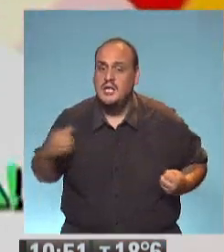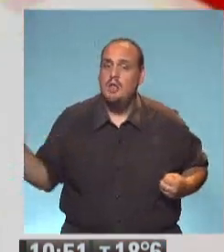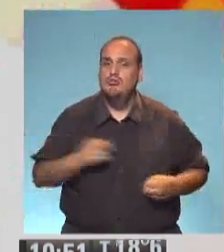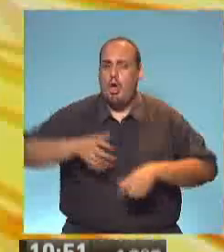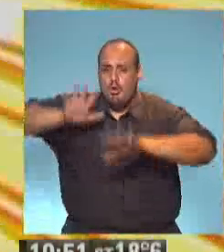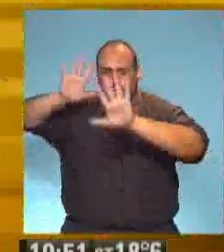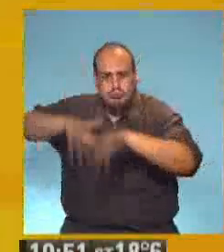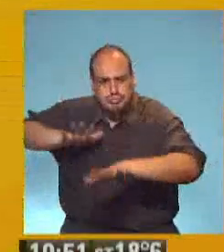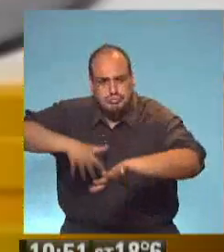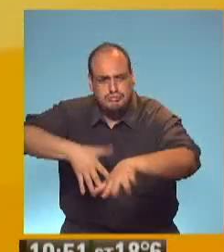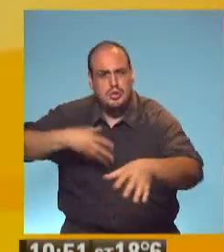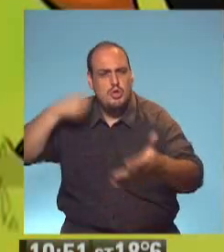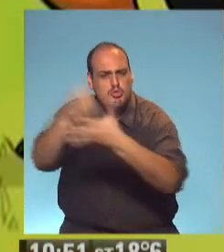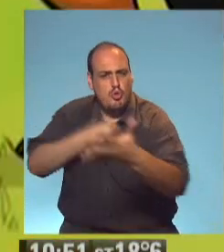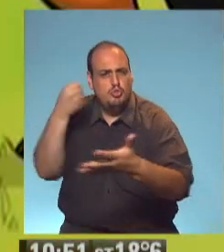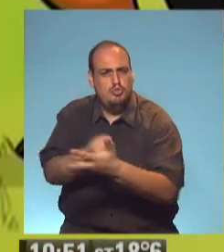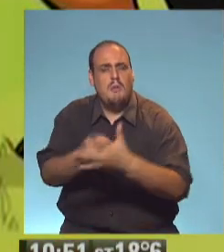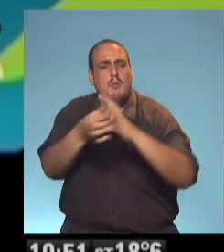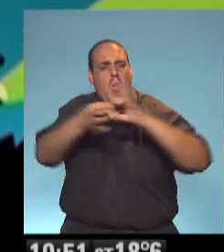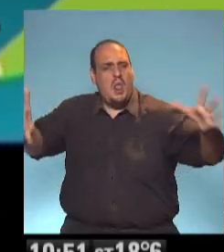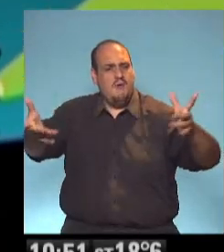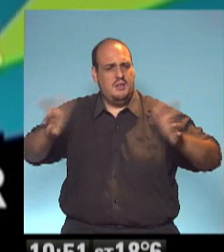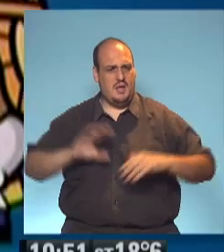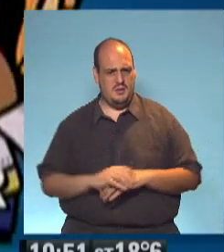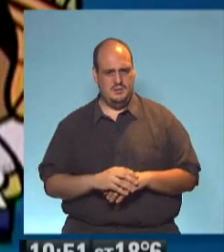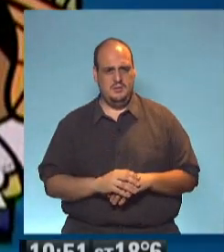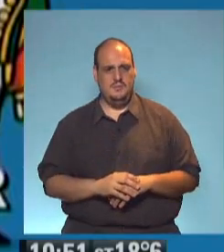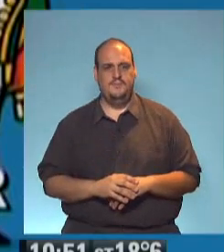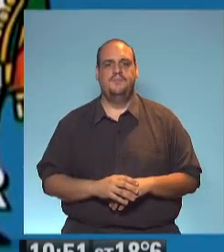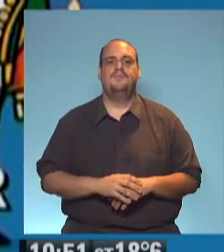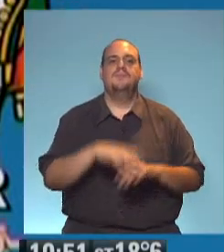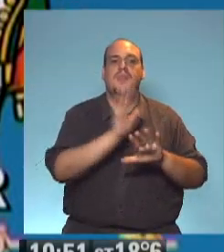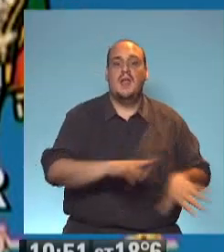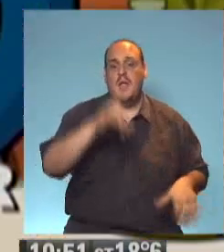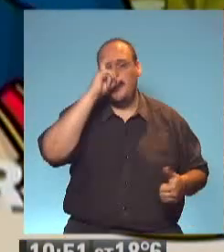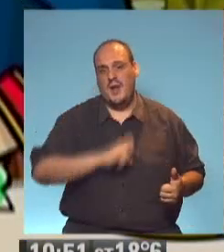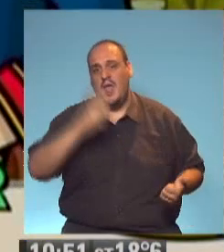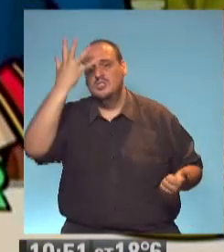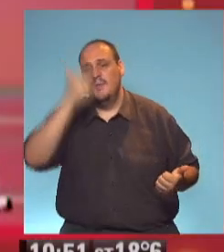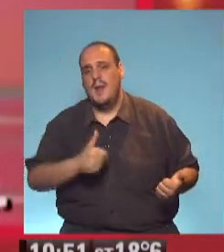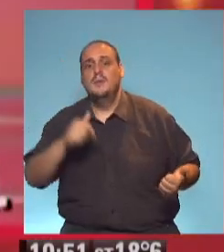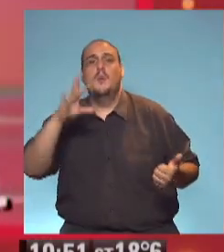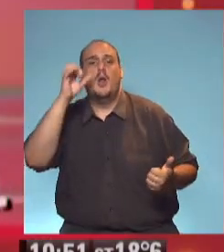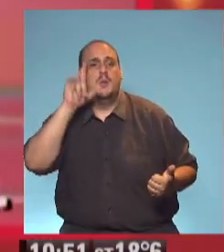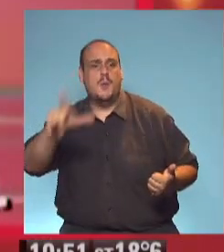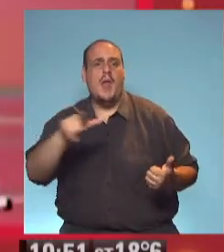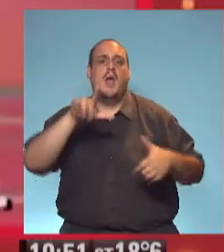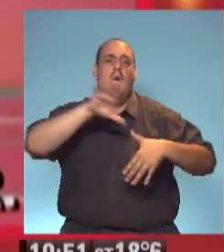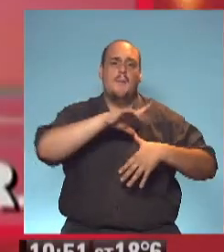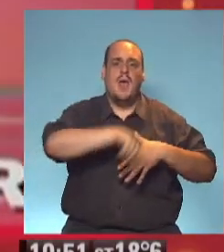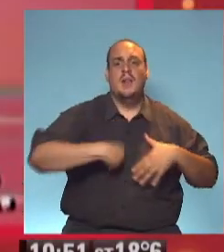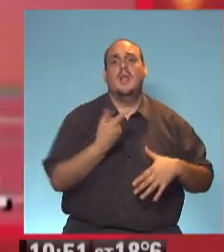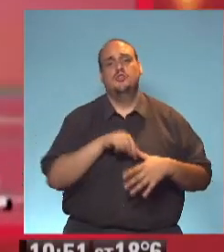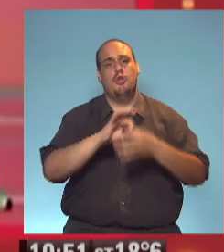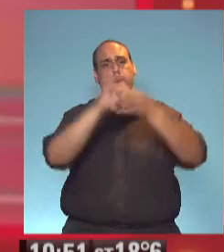la carga. ¡Luchemos por la libertad! Mía, Belgrano, San Martín, Bolívar,